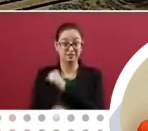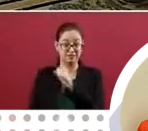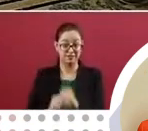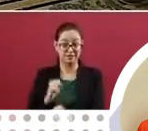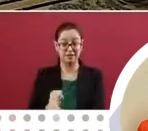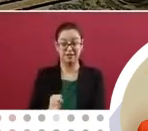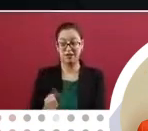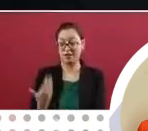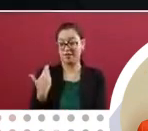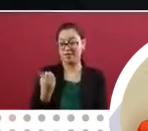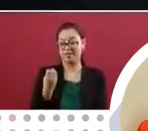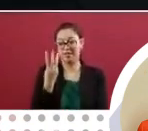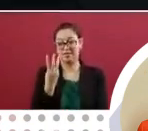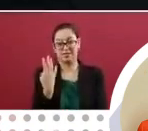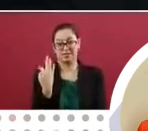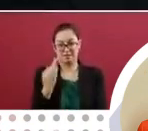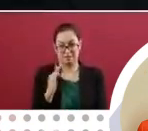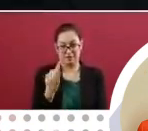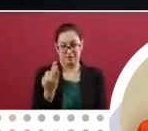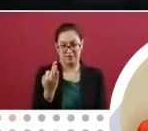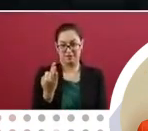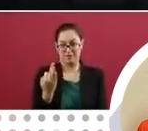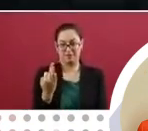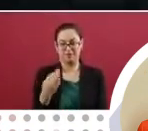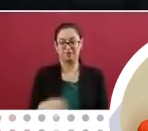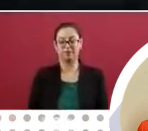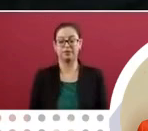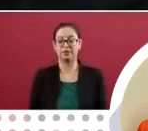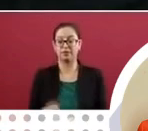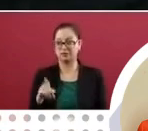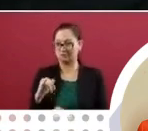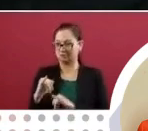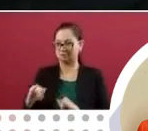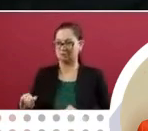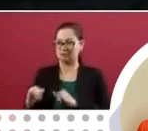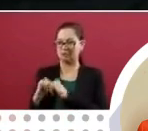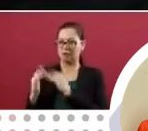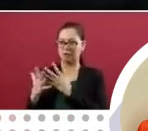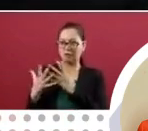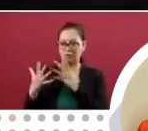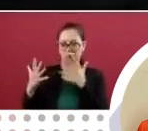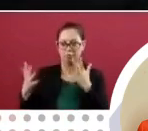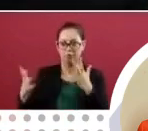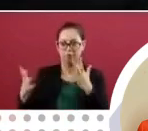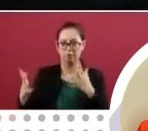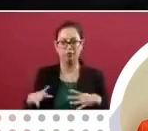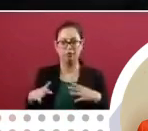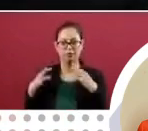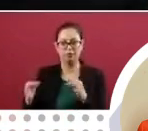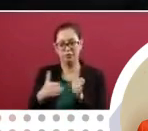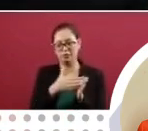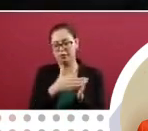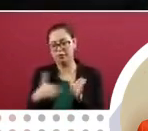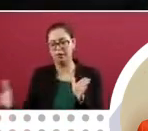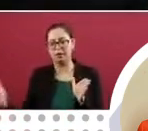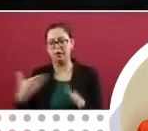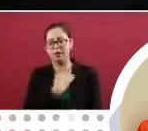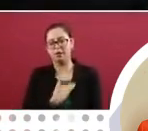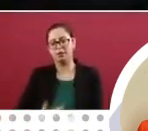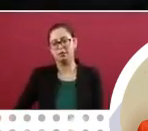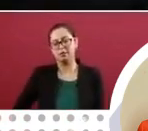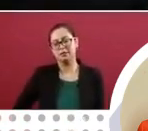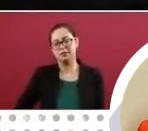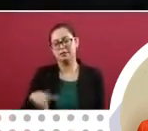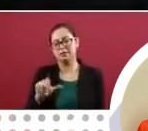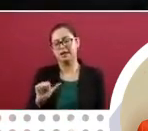libros. Y ahora justamente hoy en Animal Político publicamos que se lanzó una nueva convocatoria para la impresión de